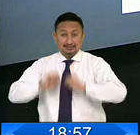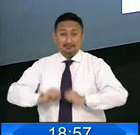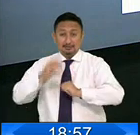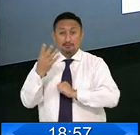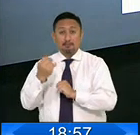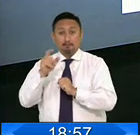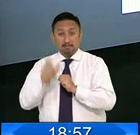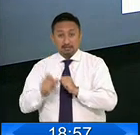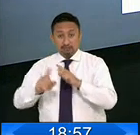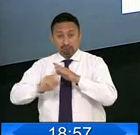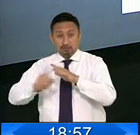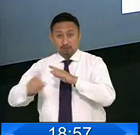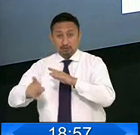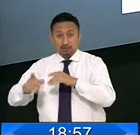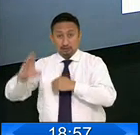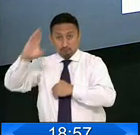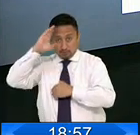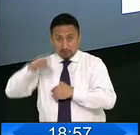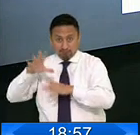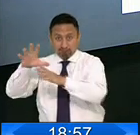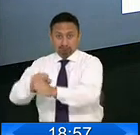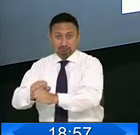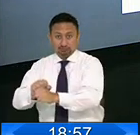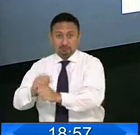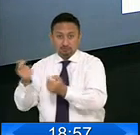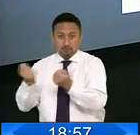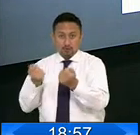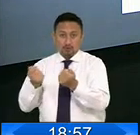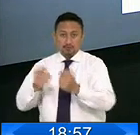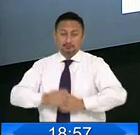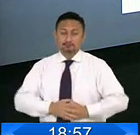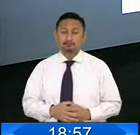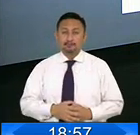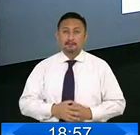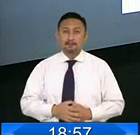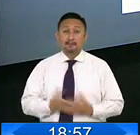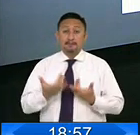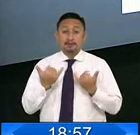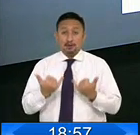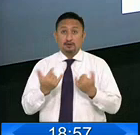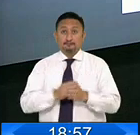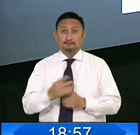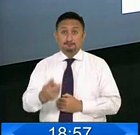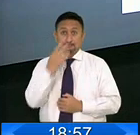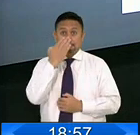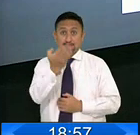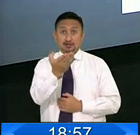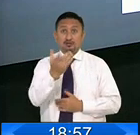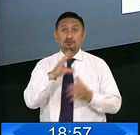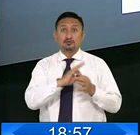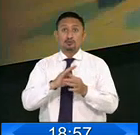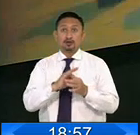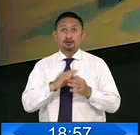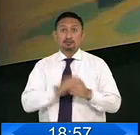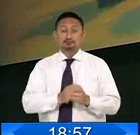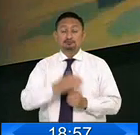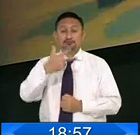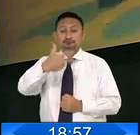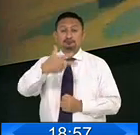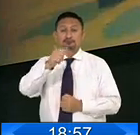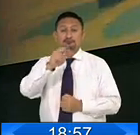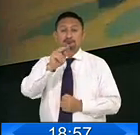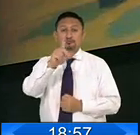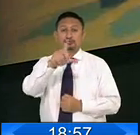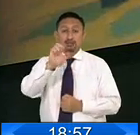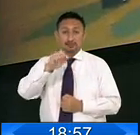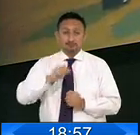que afortunadamente fue controlado por la Policía Nacional. Allí está, como vemos en pantalla, nuestro compañero Charlie Pisa para